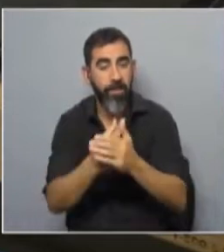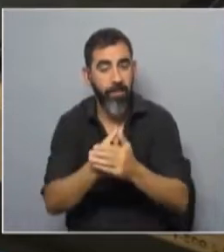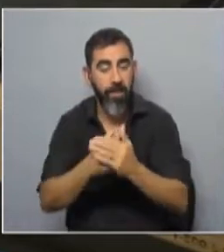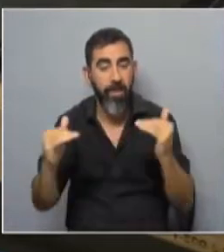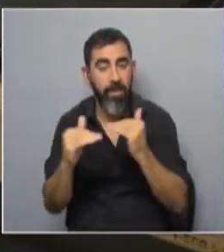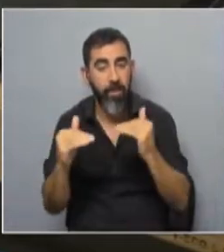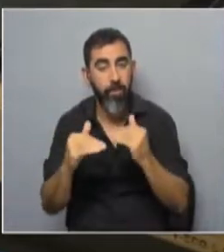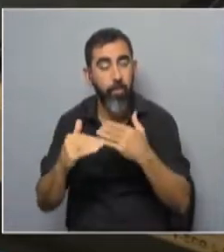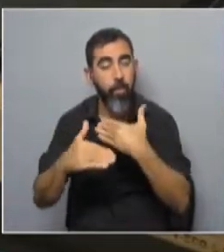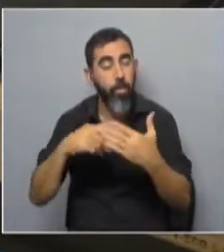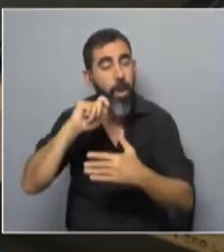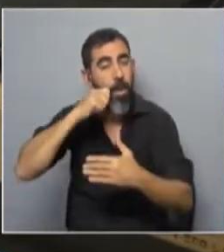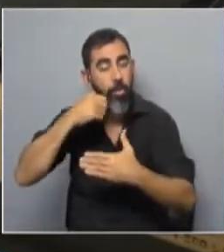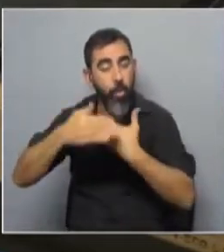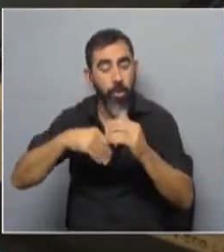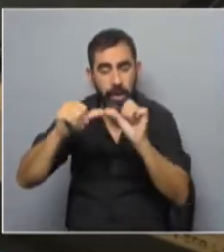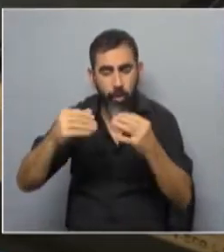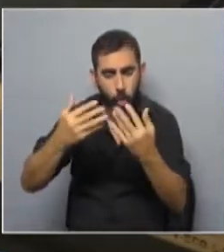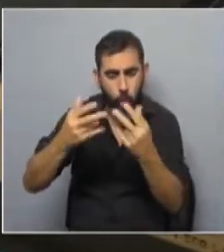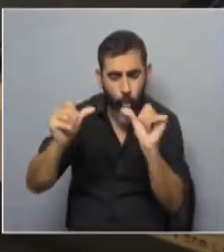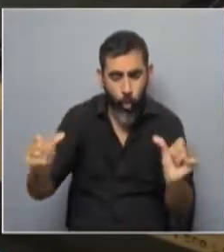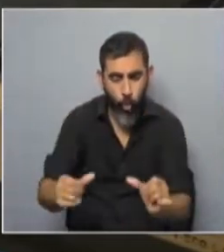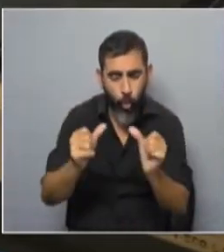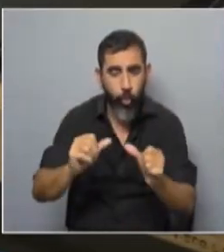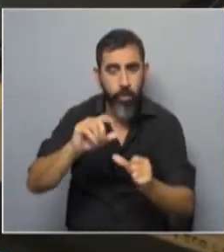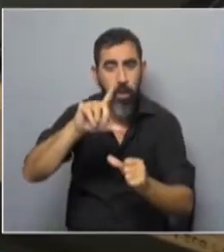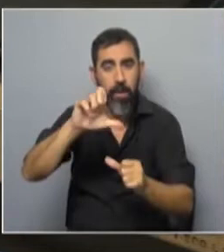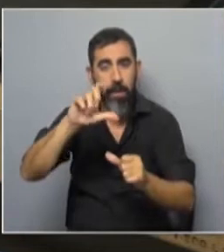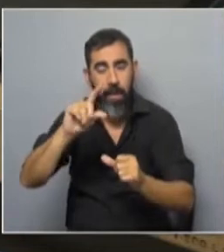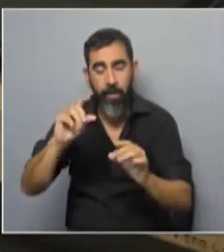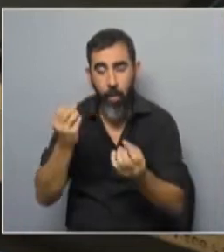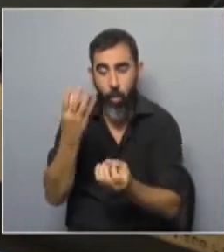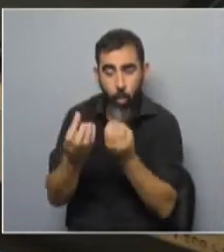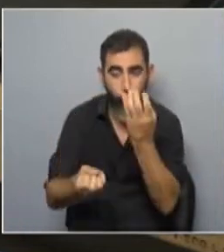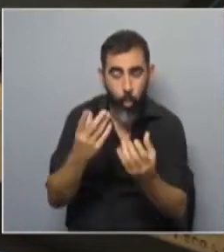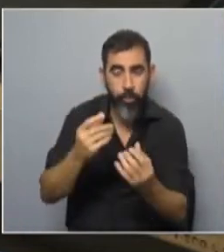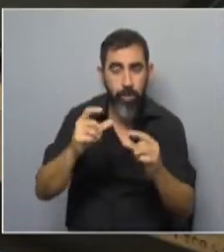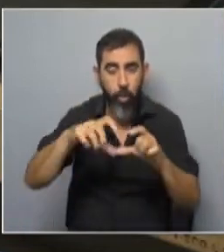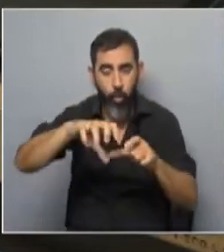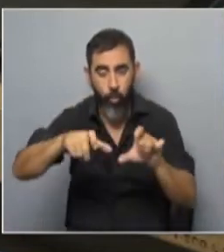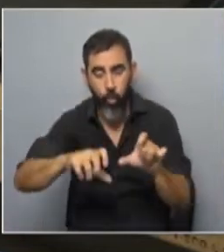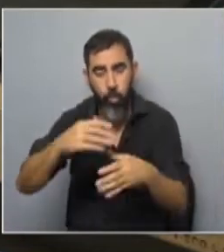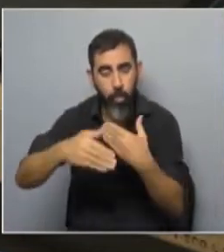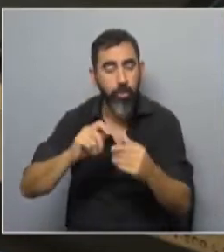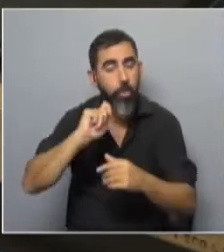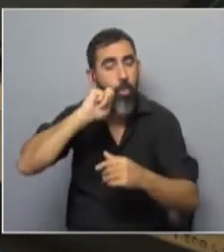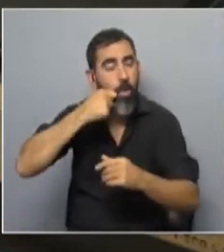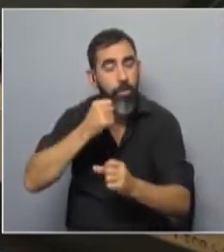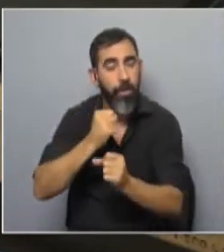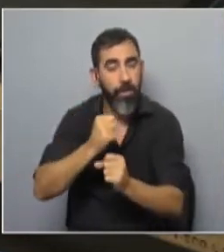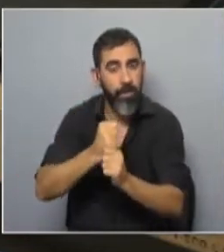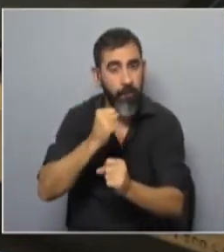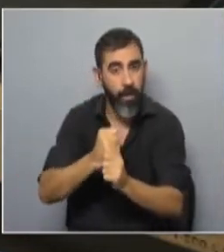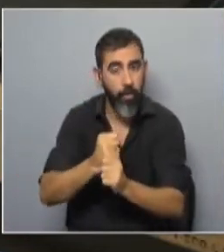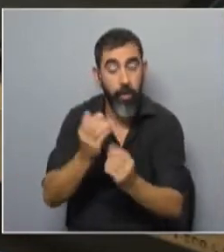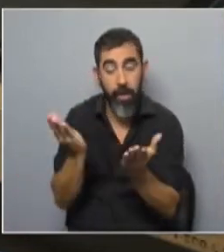Fue un proceso muy rico, elaboraron maquetas con LEDs, con placas, o sea, realmente fue un proceso muy rico de trabajo